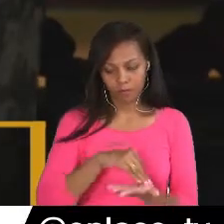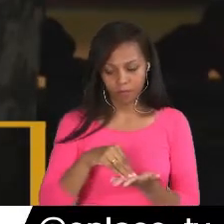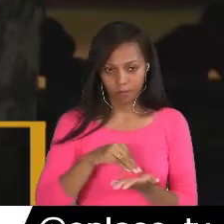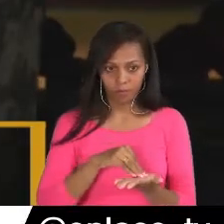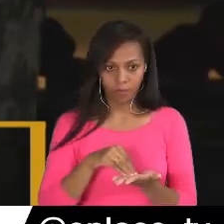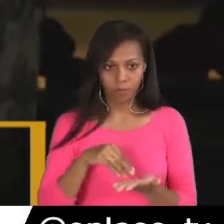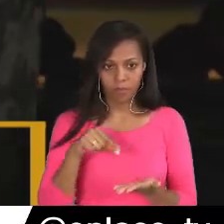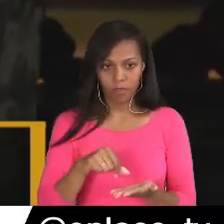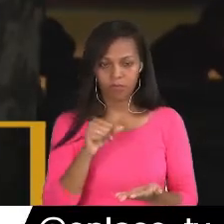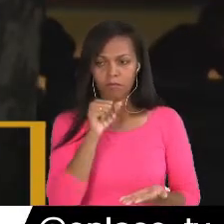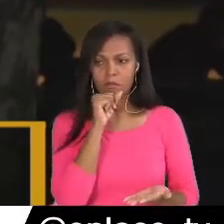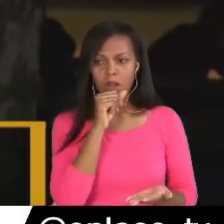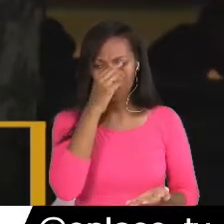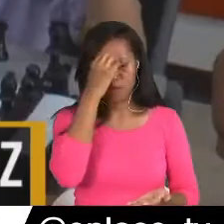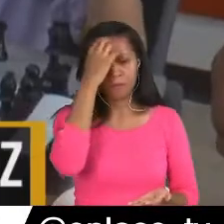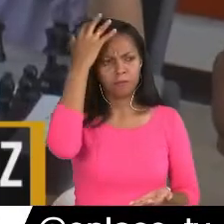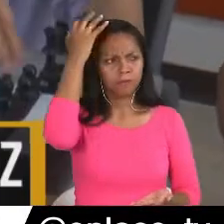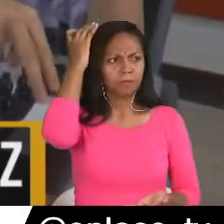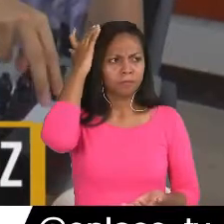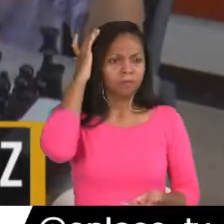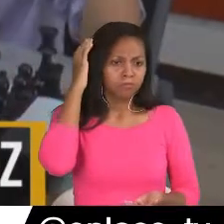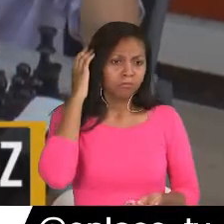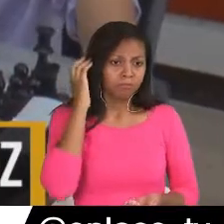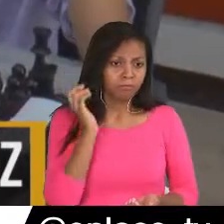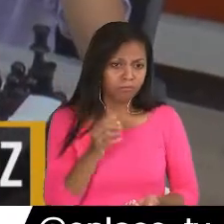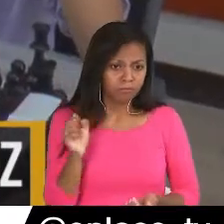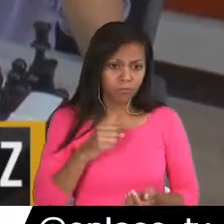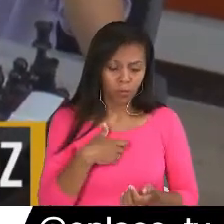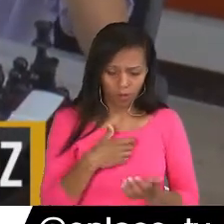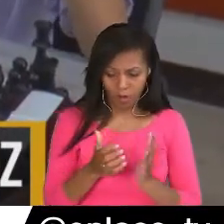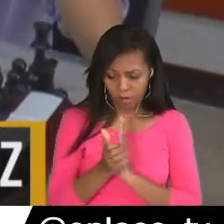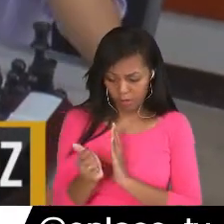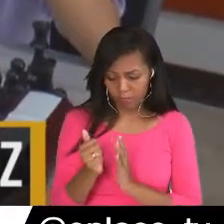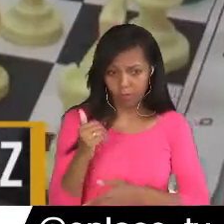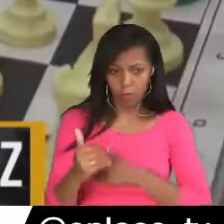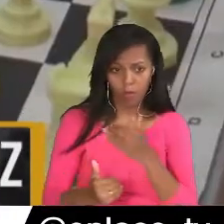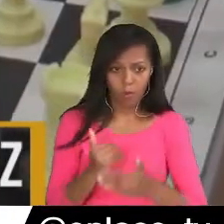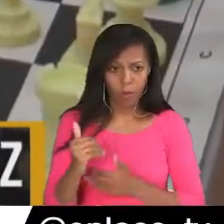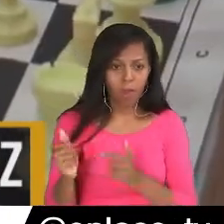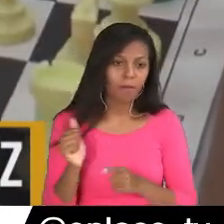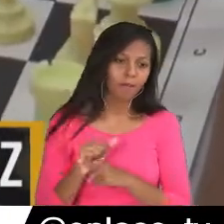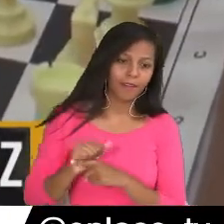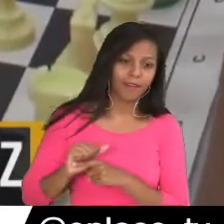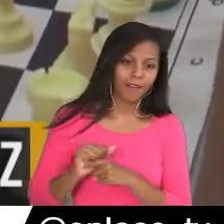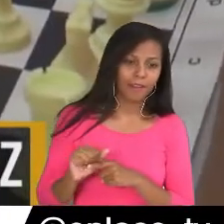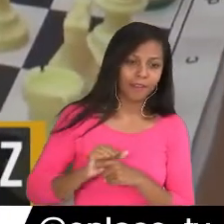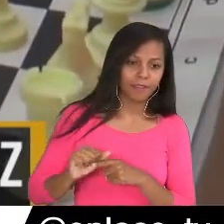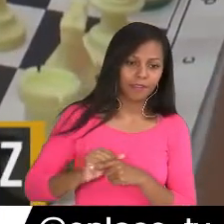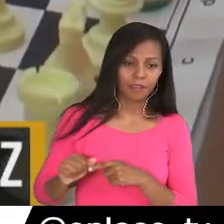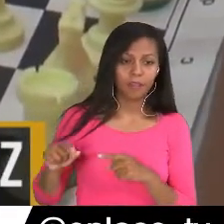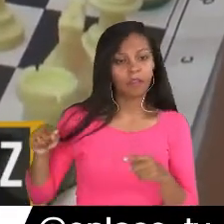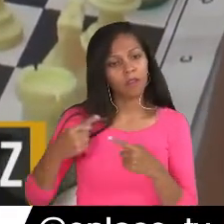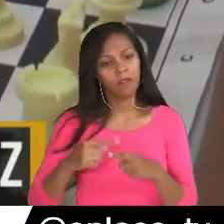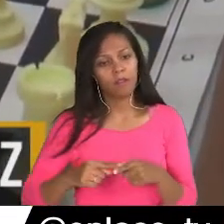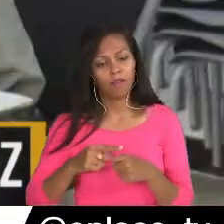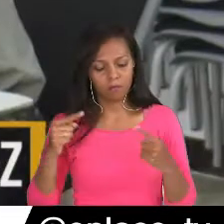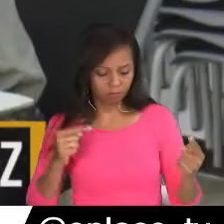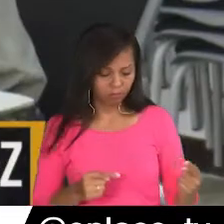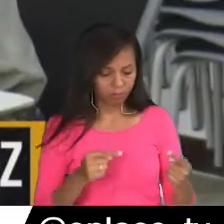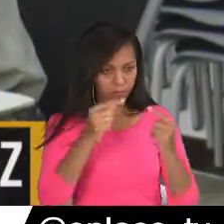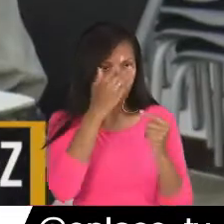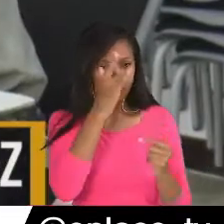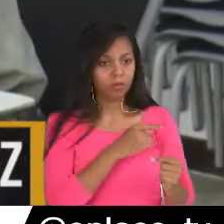tome conciencia y desarrolle sus habilidades en los diferentes torneos que jugamos, porque esos torneos le dan